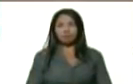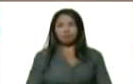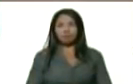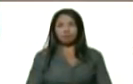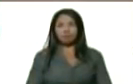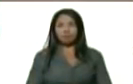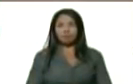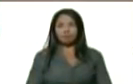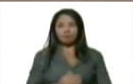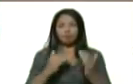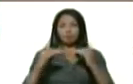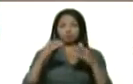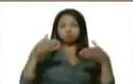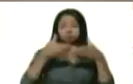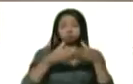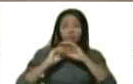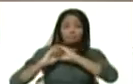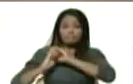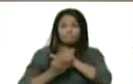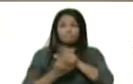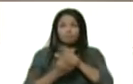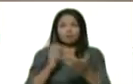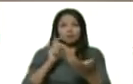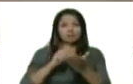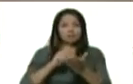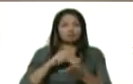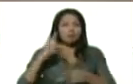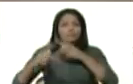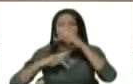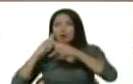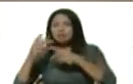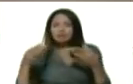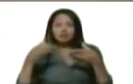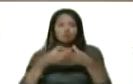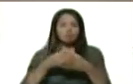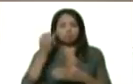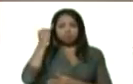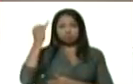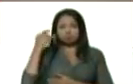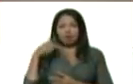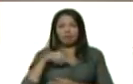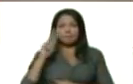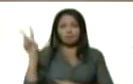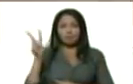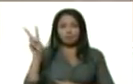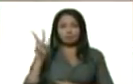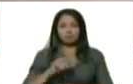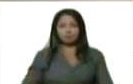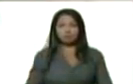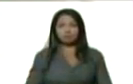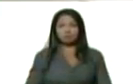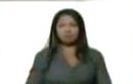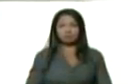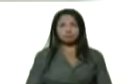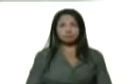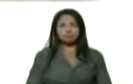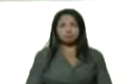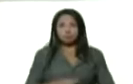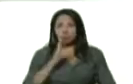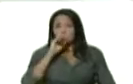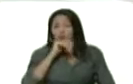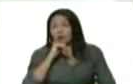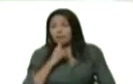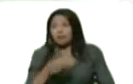Major League Baseball. Actuó de manera política, partidista, ideológica contra Venezuela. No tenía